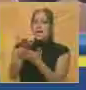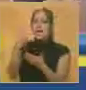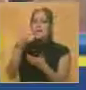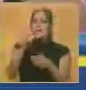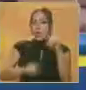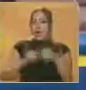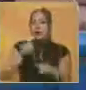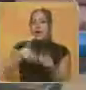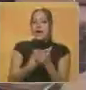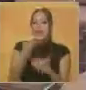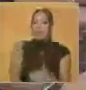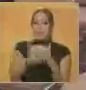productos hasta el día viernes